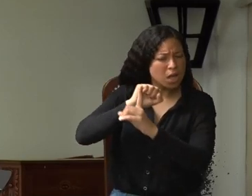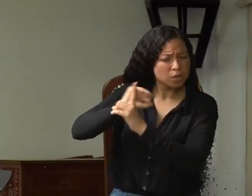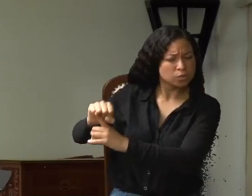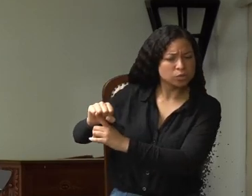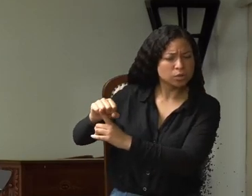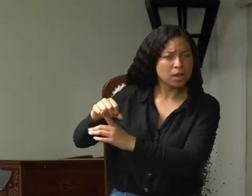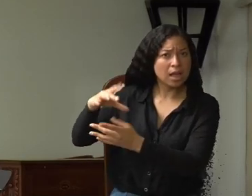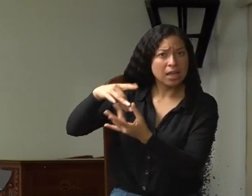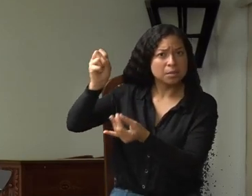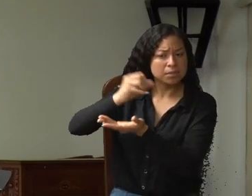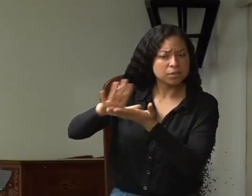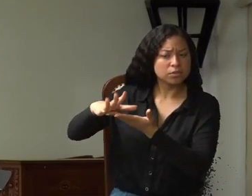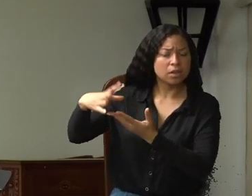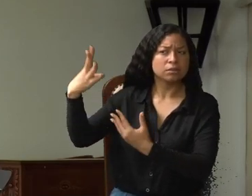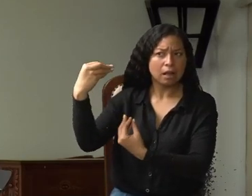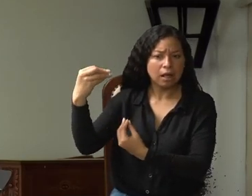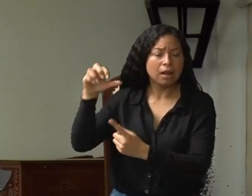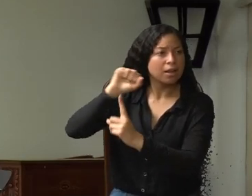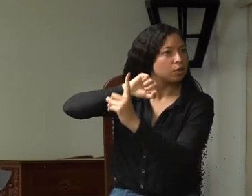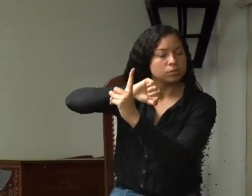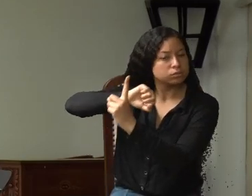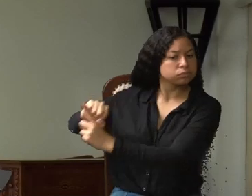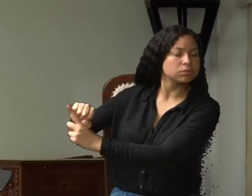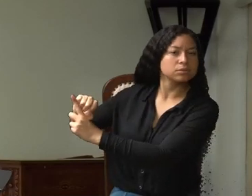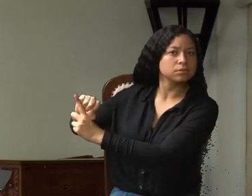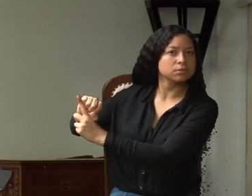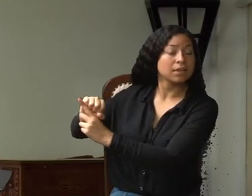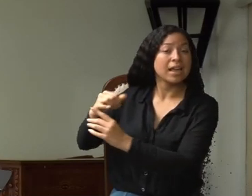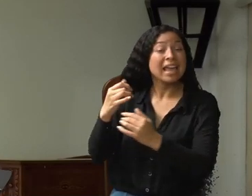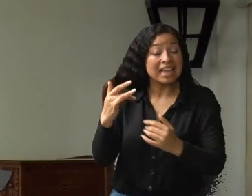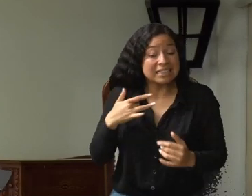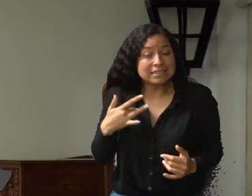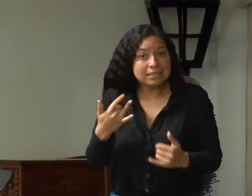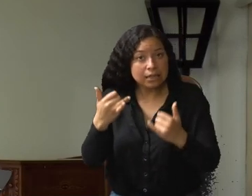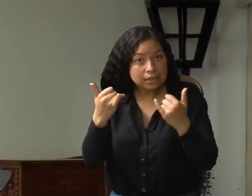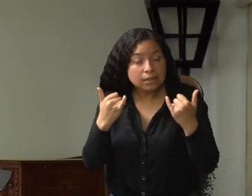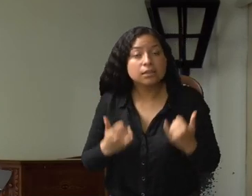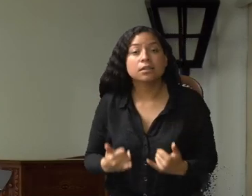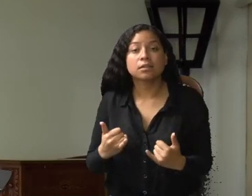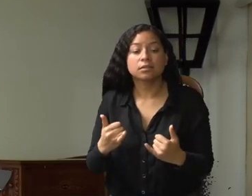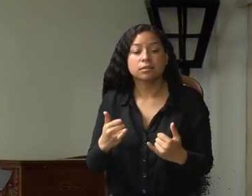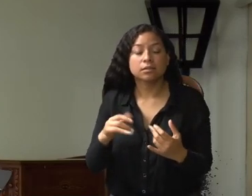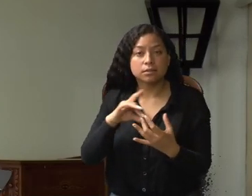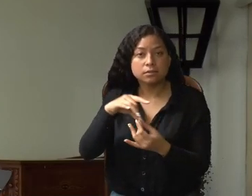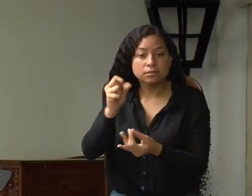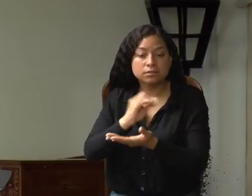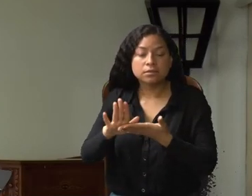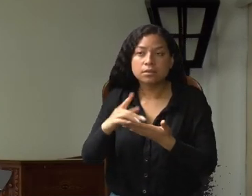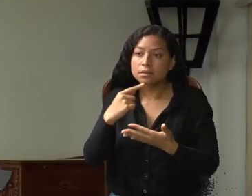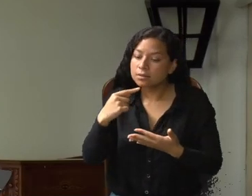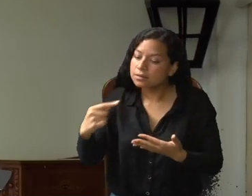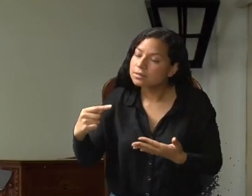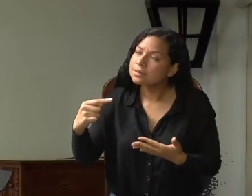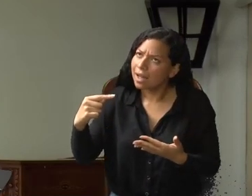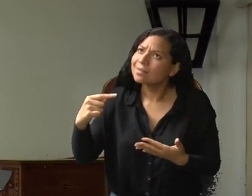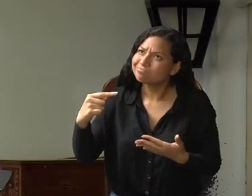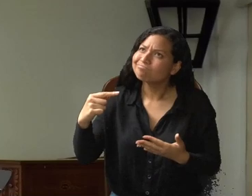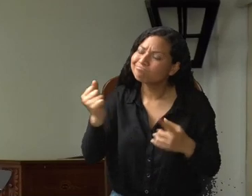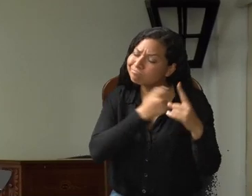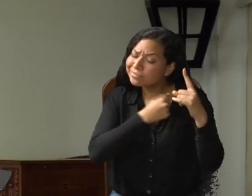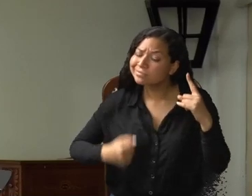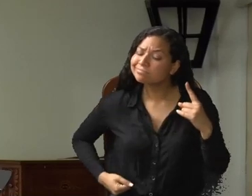¿Y sientes que en ese momento es el momento de decirle al Espíritu Santo, Señor, aquí